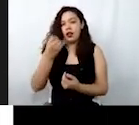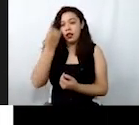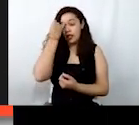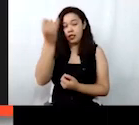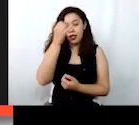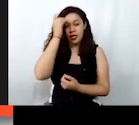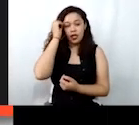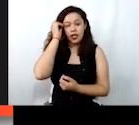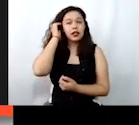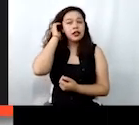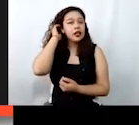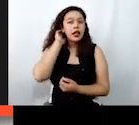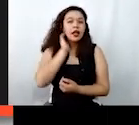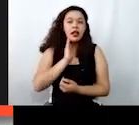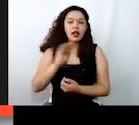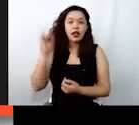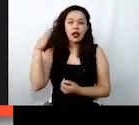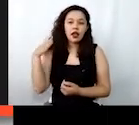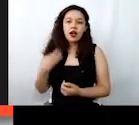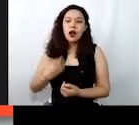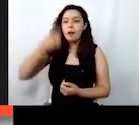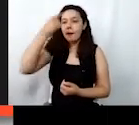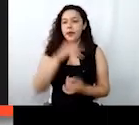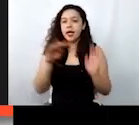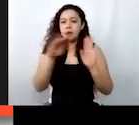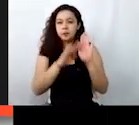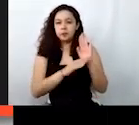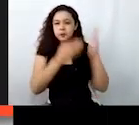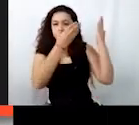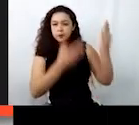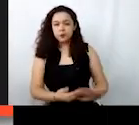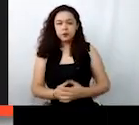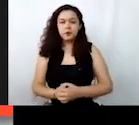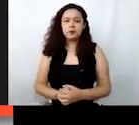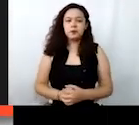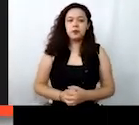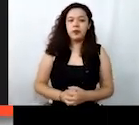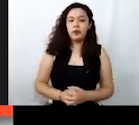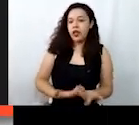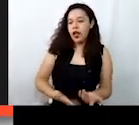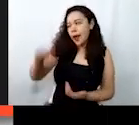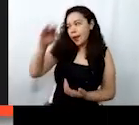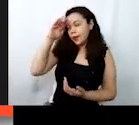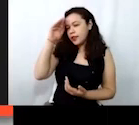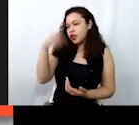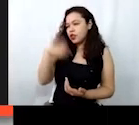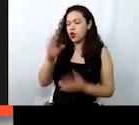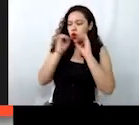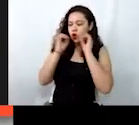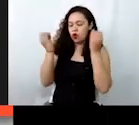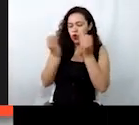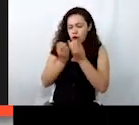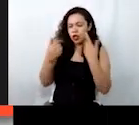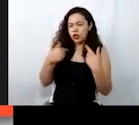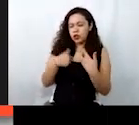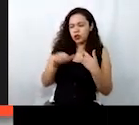nuevamente de los pasos a seguir que están acá, ¿no? O sea, empezar a pensar, bueno, ¿cómo como organización me voy a juntar